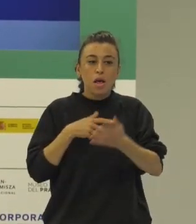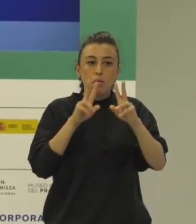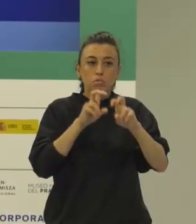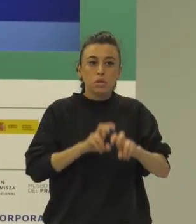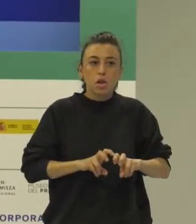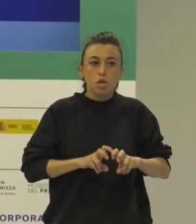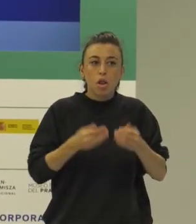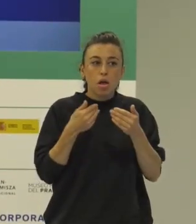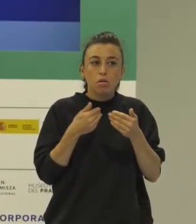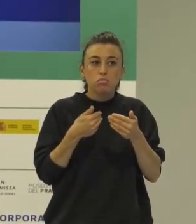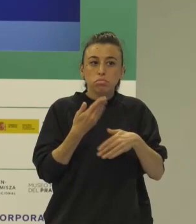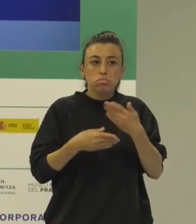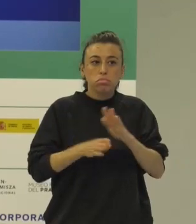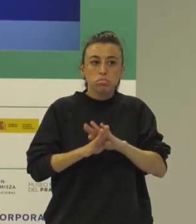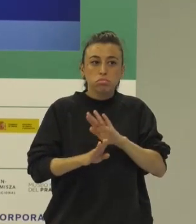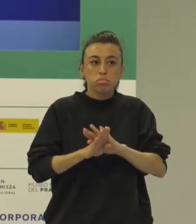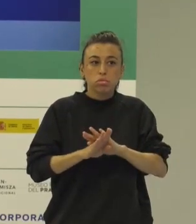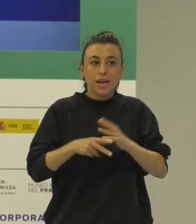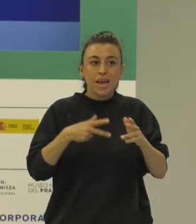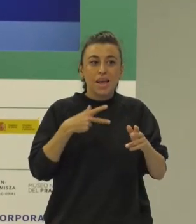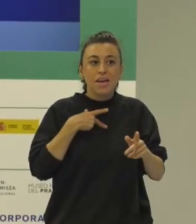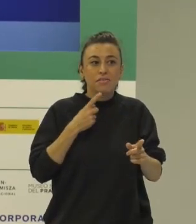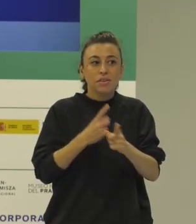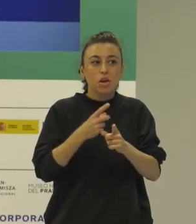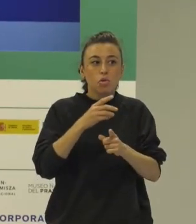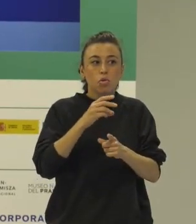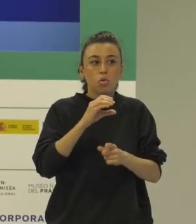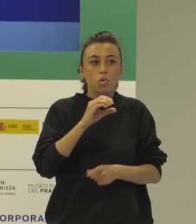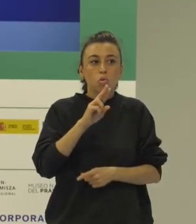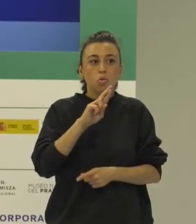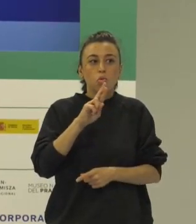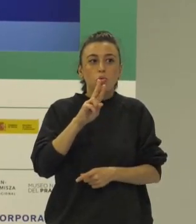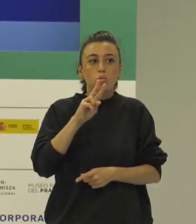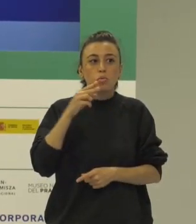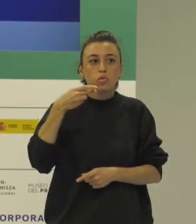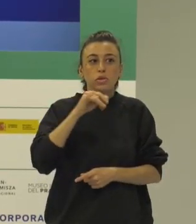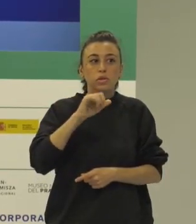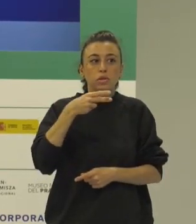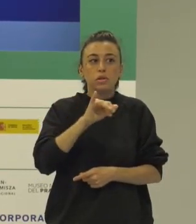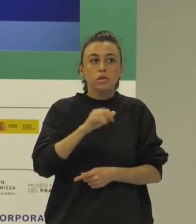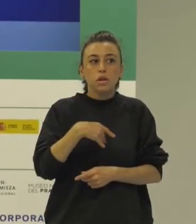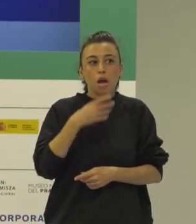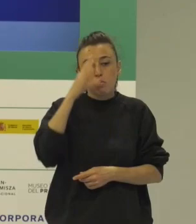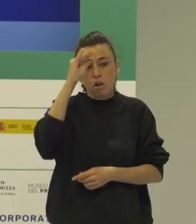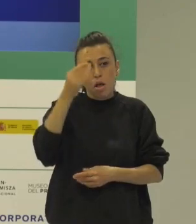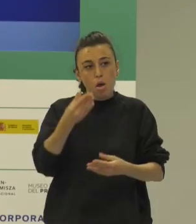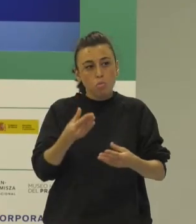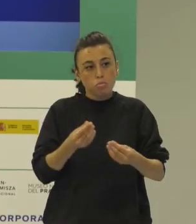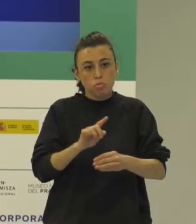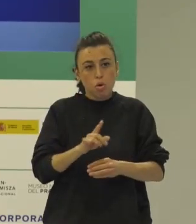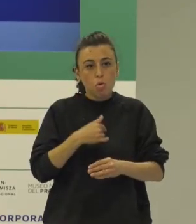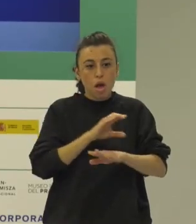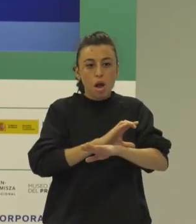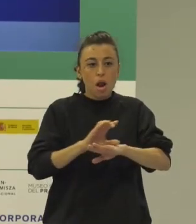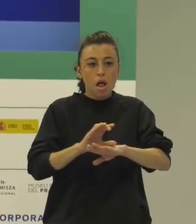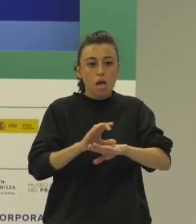Curruchiche, pues él era un fiscal, digamos, con pocas luces, poco lúcido, con una carrera mediana,